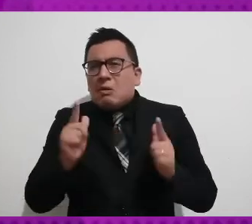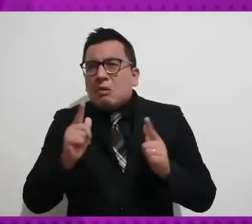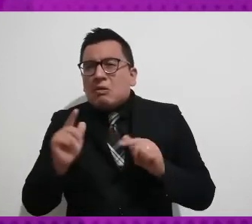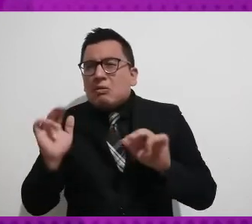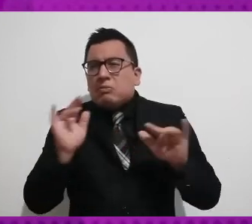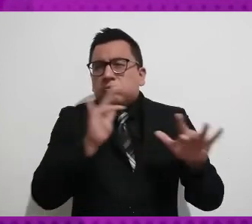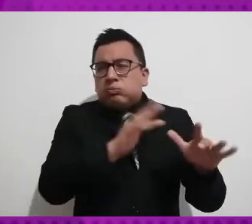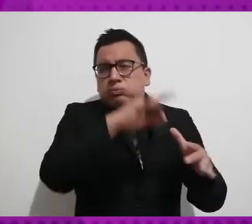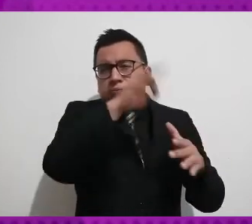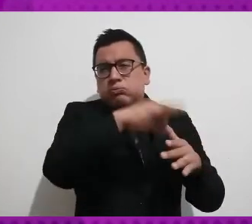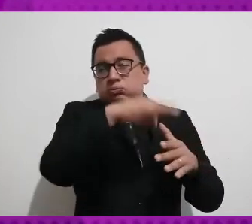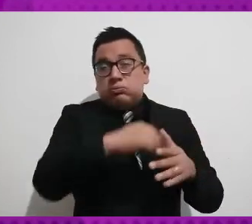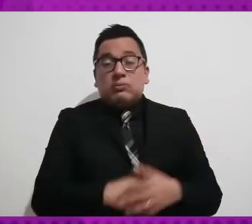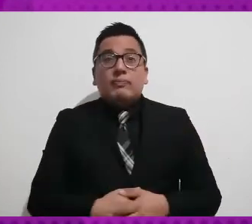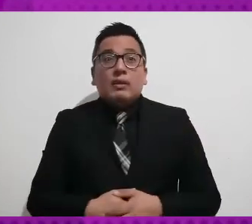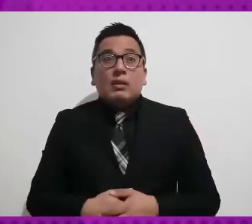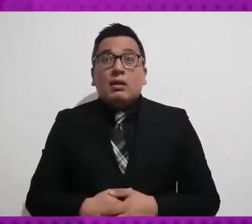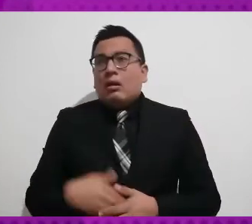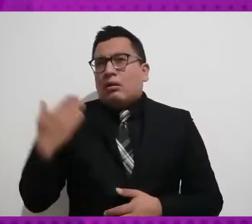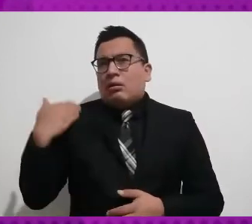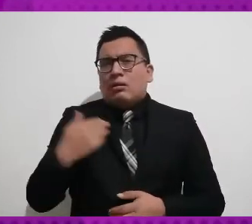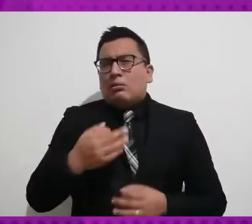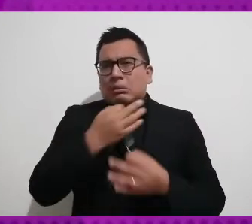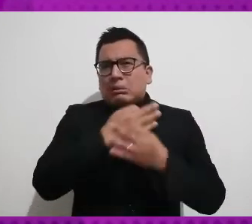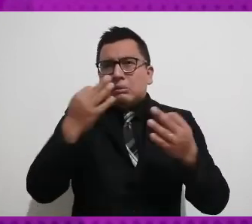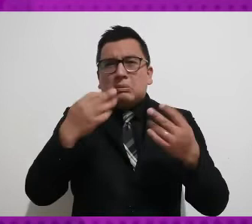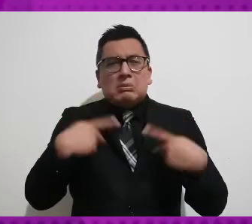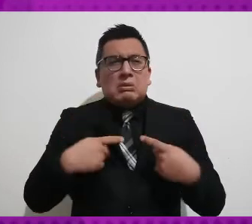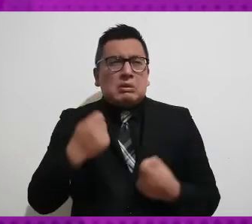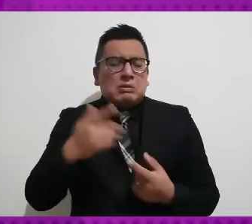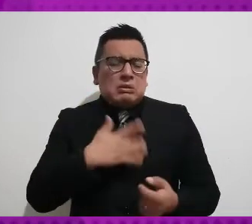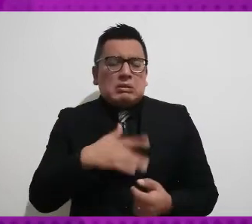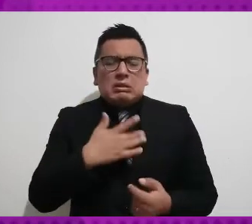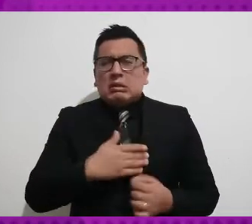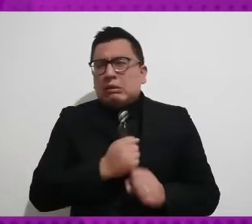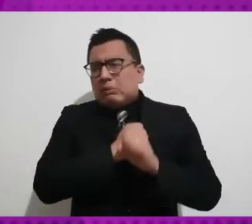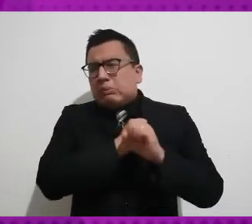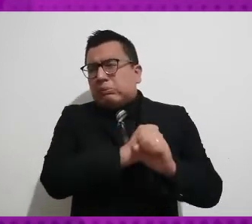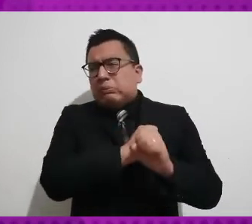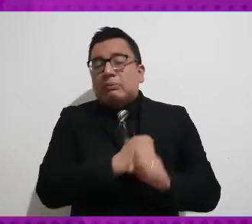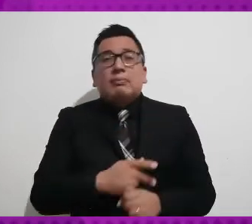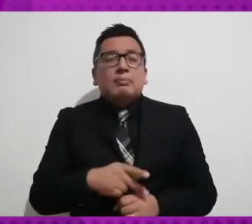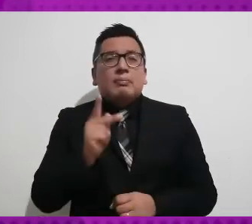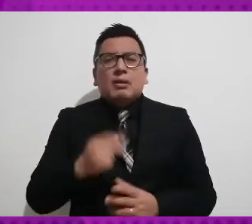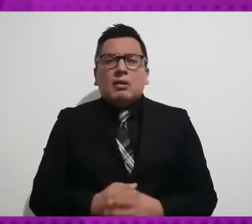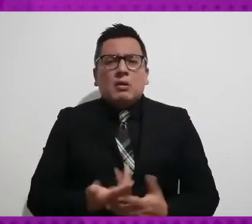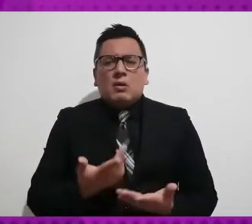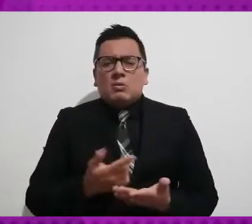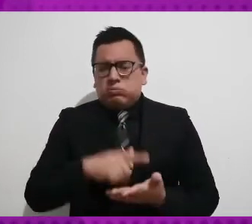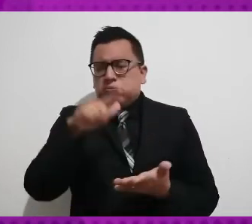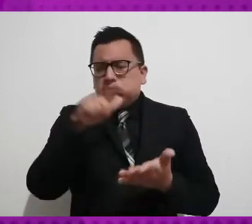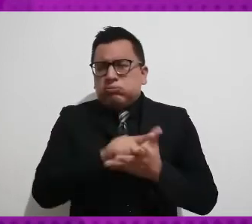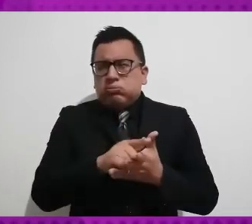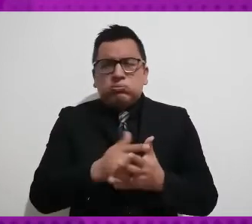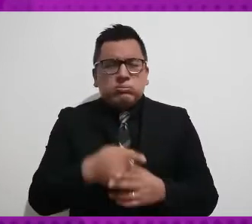cuando se anunciaron ahí algunas impugnaciones. Creo que ha ido evolucionando muy bien en el tema también del avance en leyes de Coahuila que han permitido